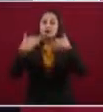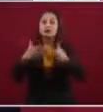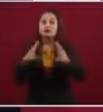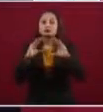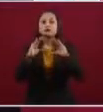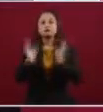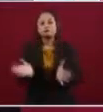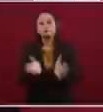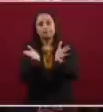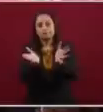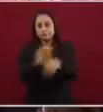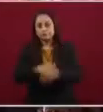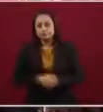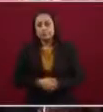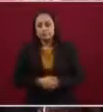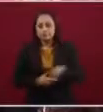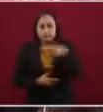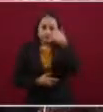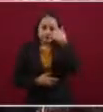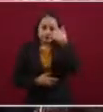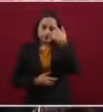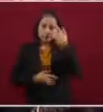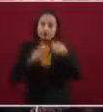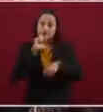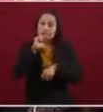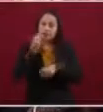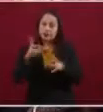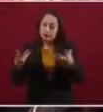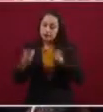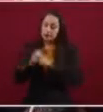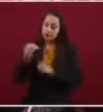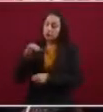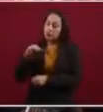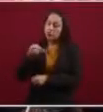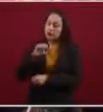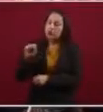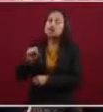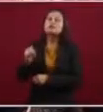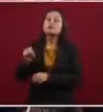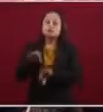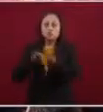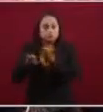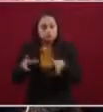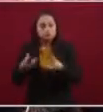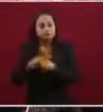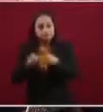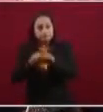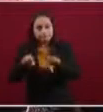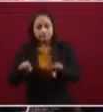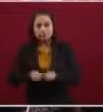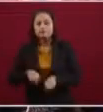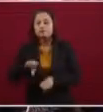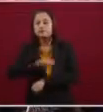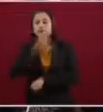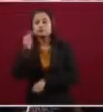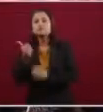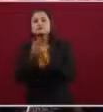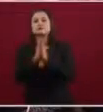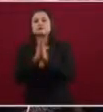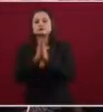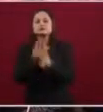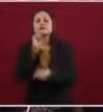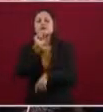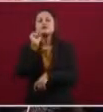también empezamos también ya con encuentros con el imms la que sigue por favor y empezamos como no continuamos